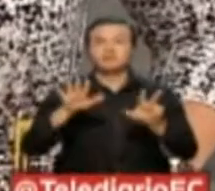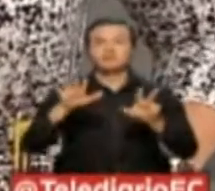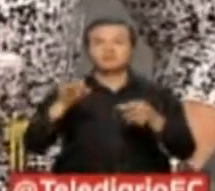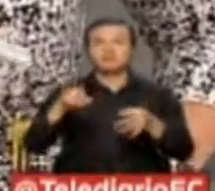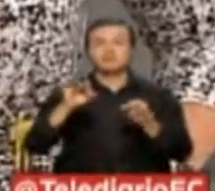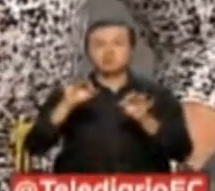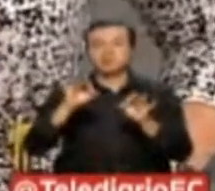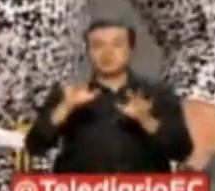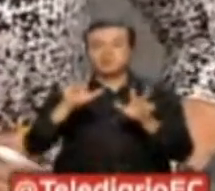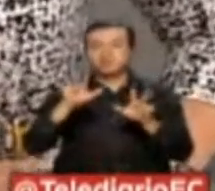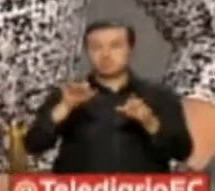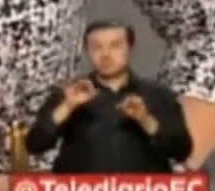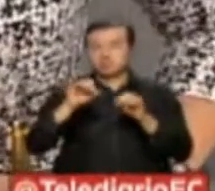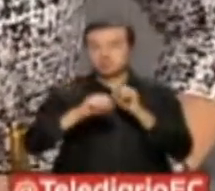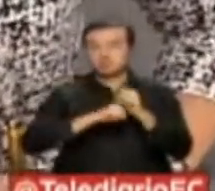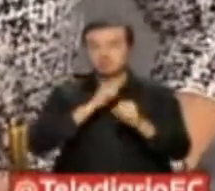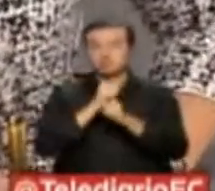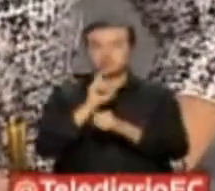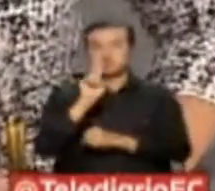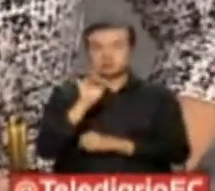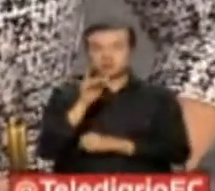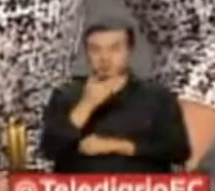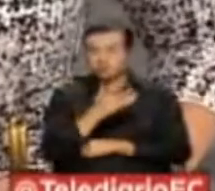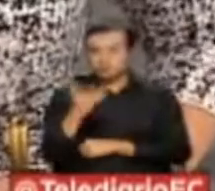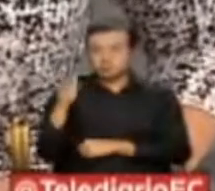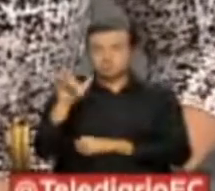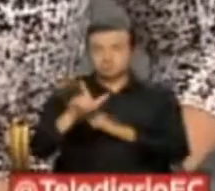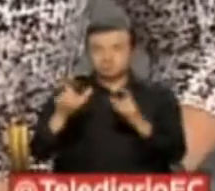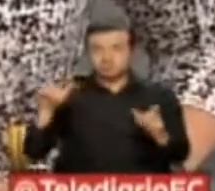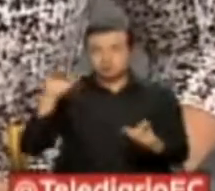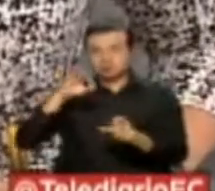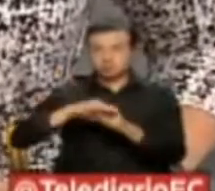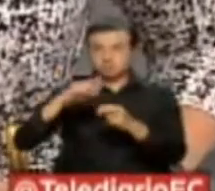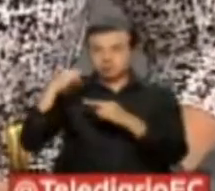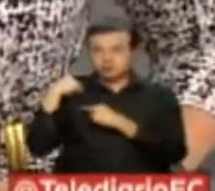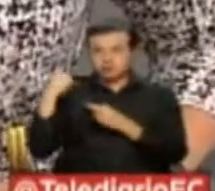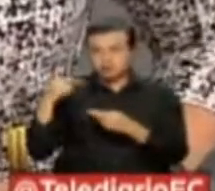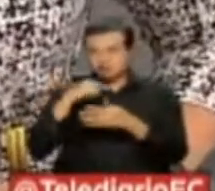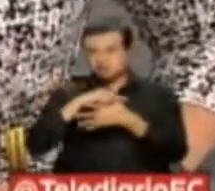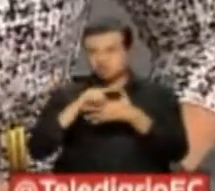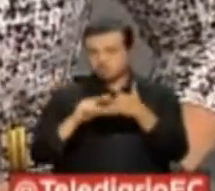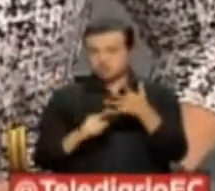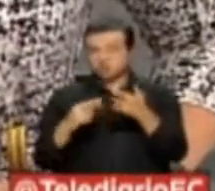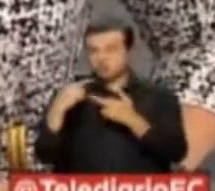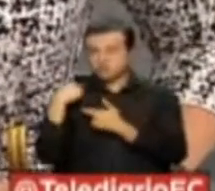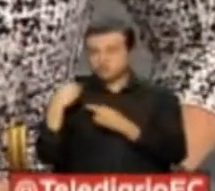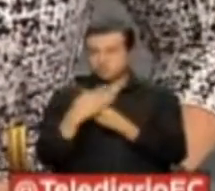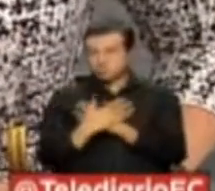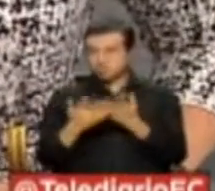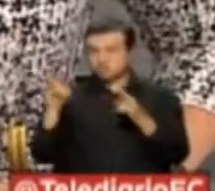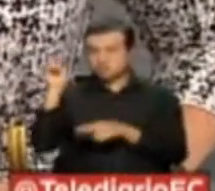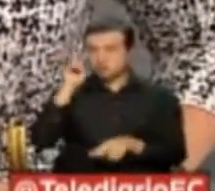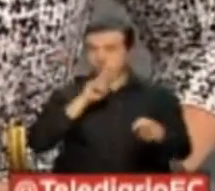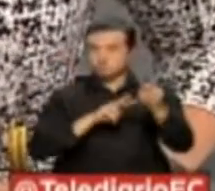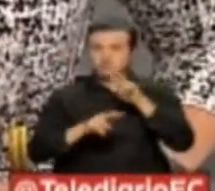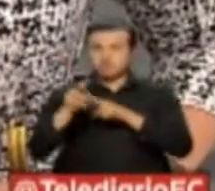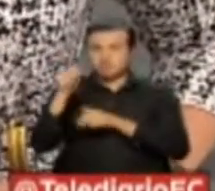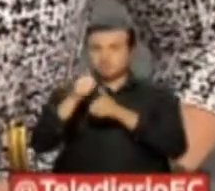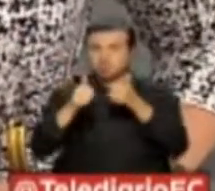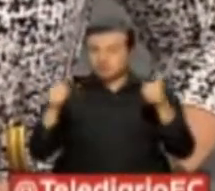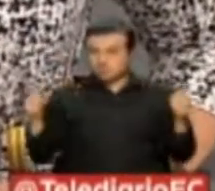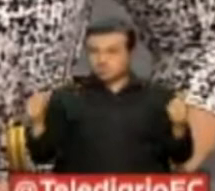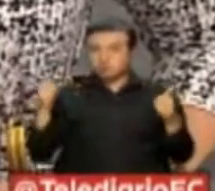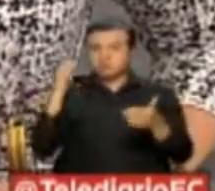precisamente en febrero del 2018 la ciudadanía les faculta a ustedes de una gran potestad el analizar evaluar e